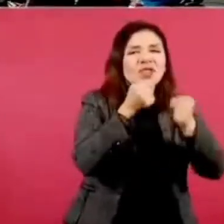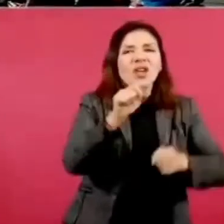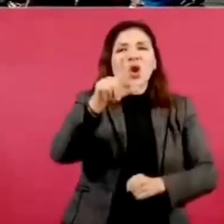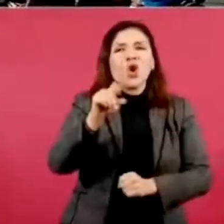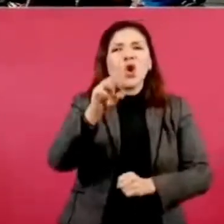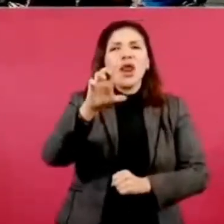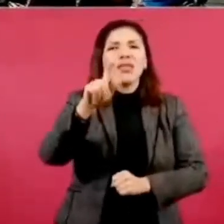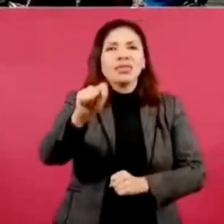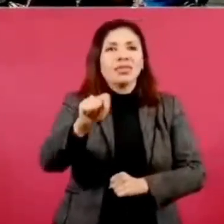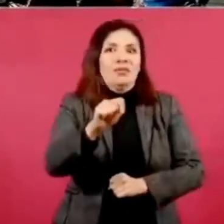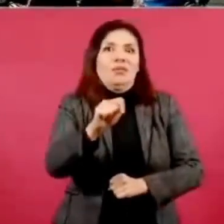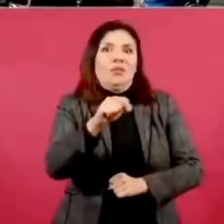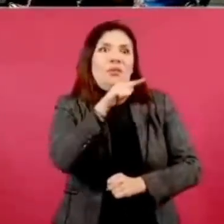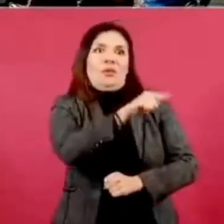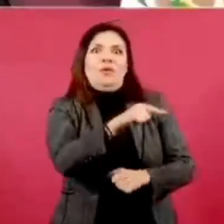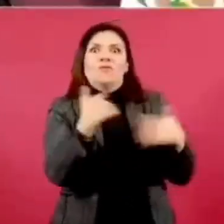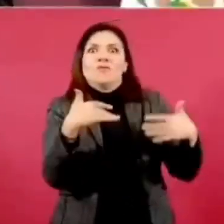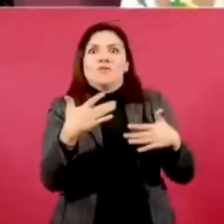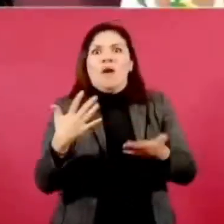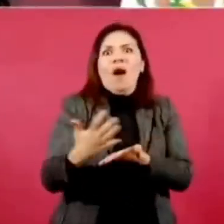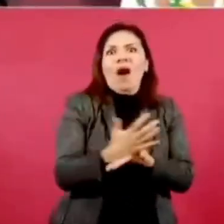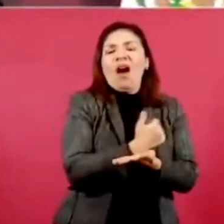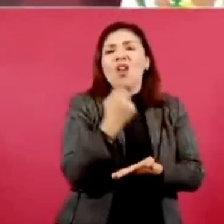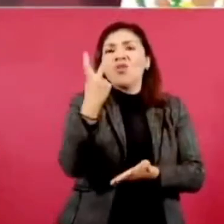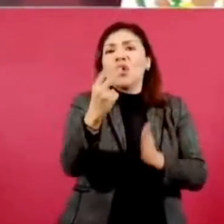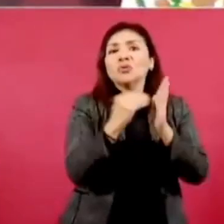que gana 2 millones de pesos mensuales.